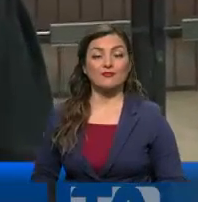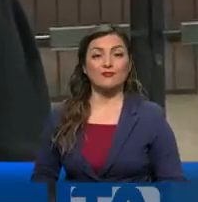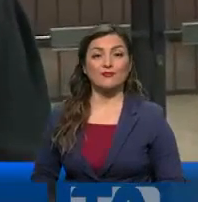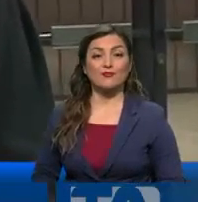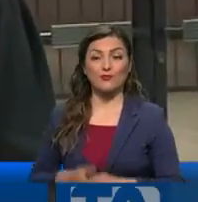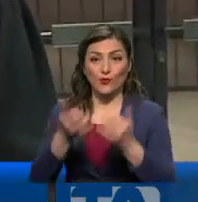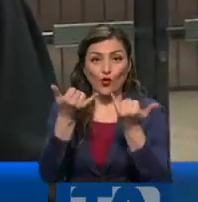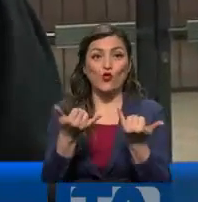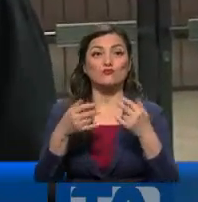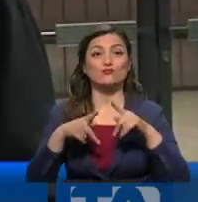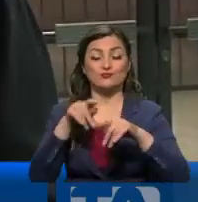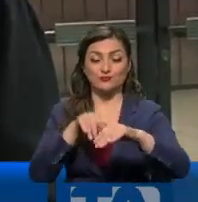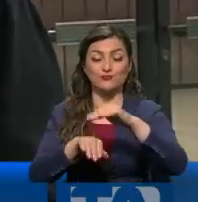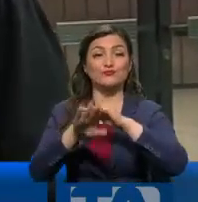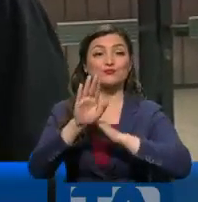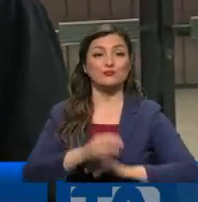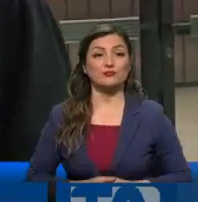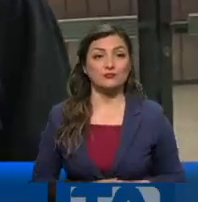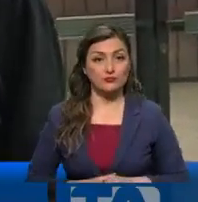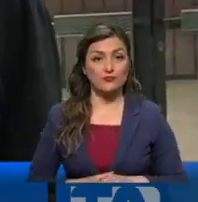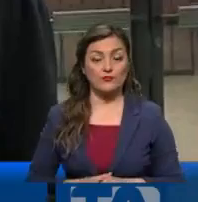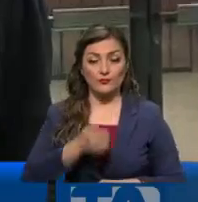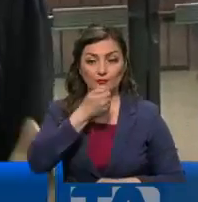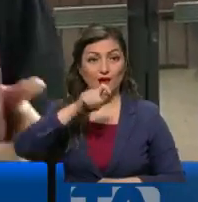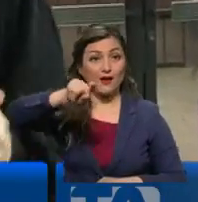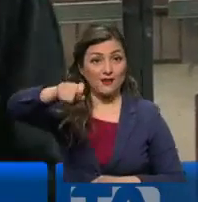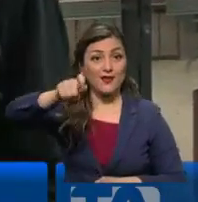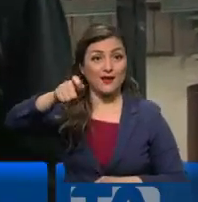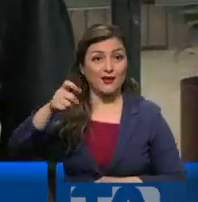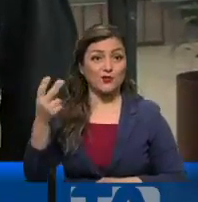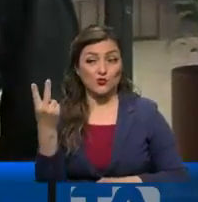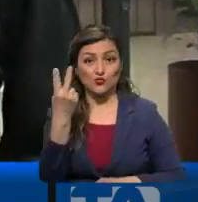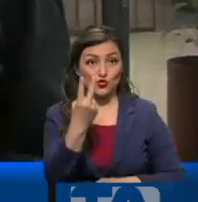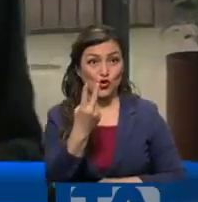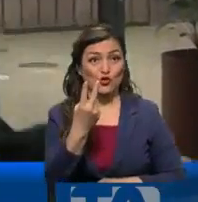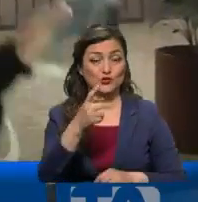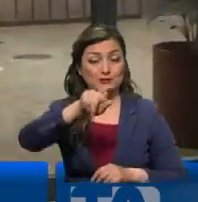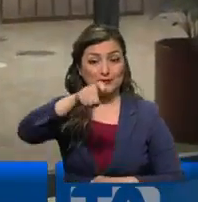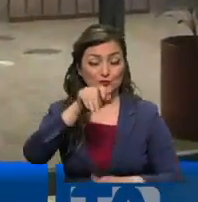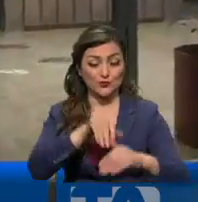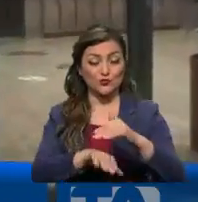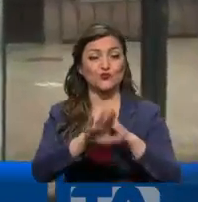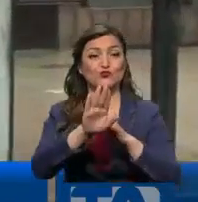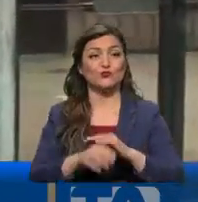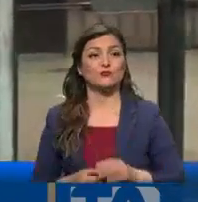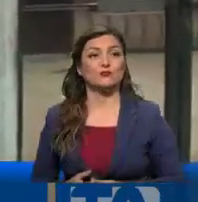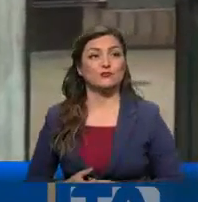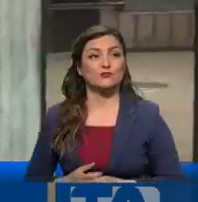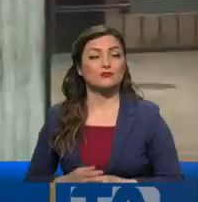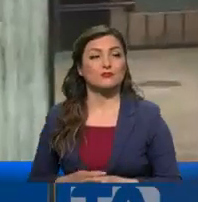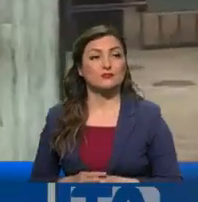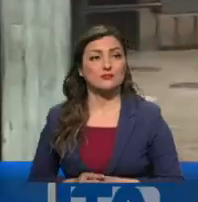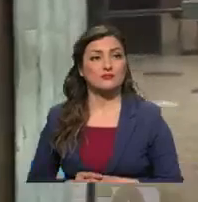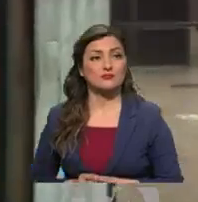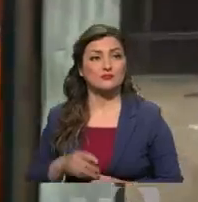A esta hora se ha permitido también ya el ingreso de los medios de comunicación. 2 representantes por cada medio están ya en el interior de la sala